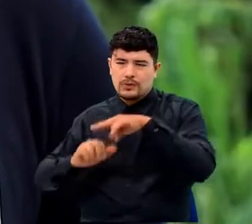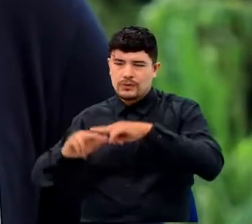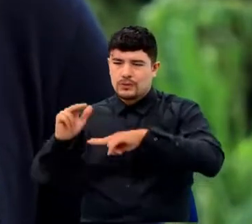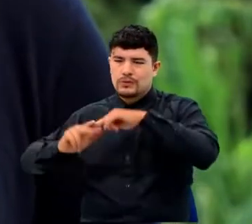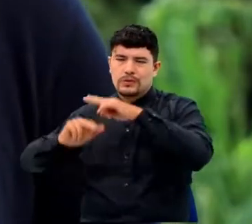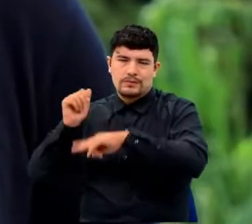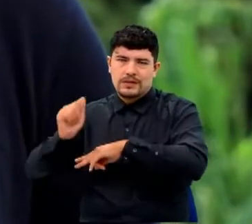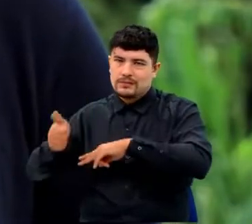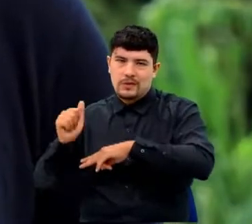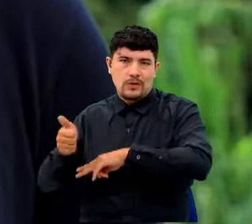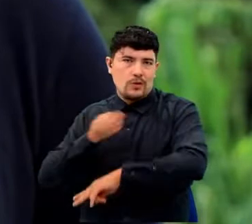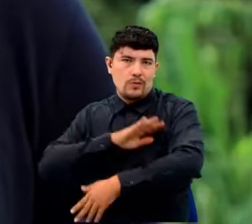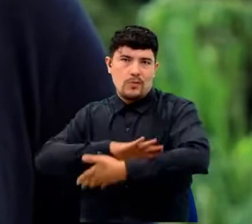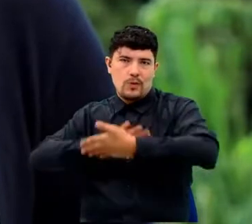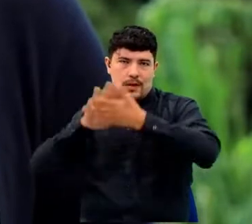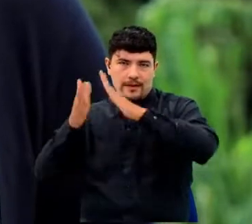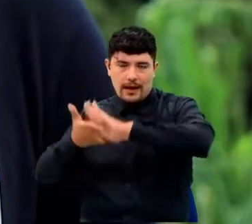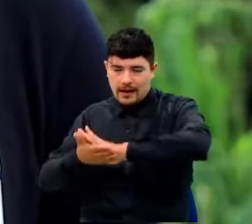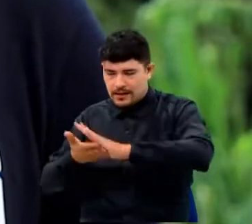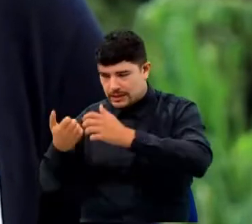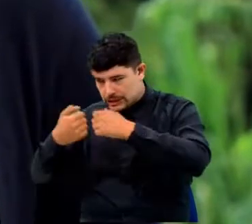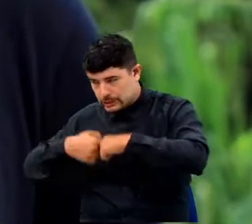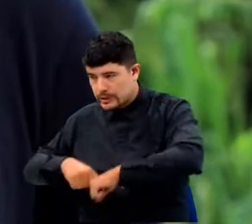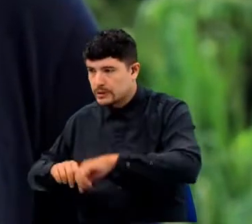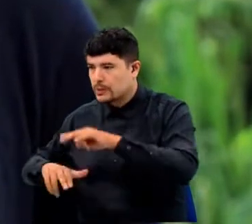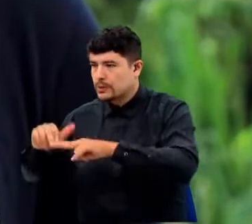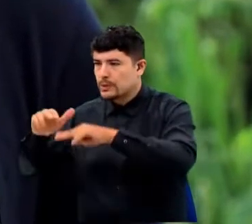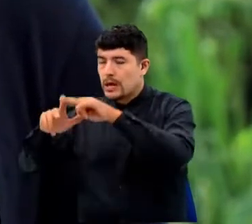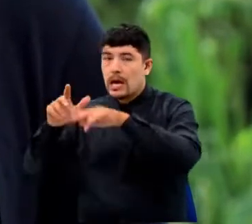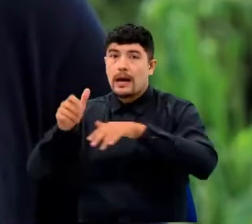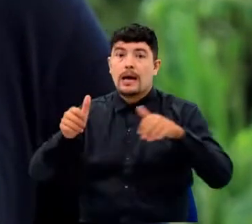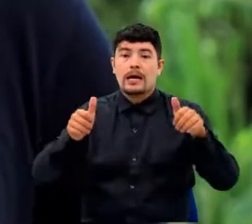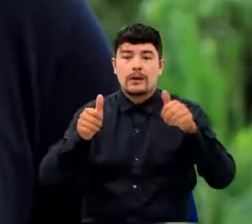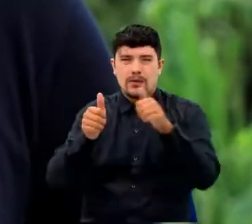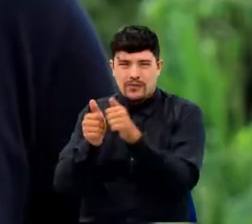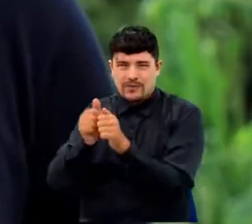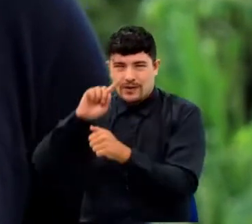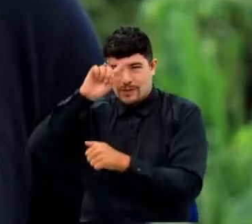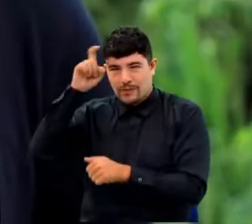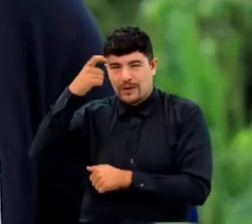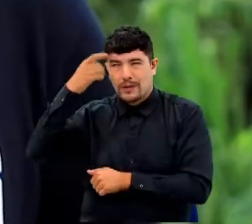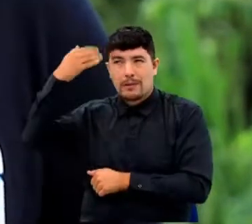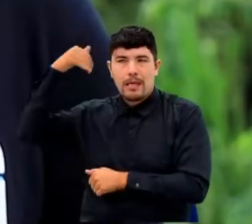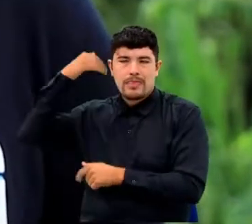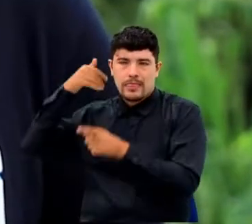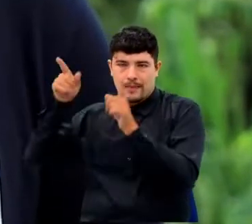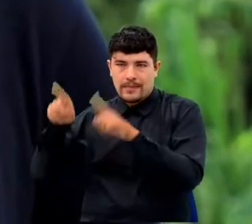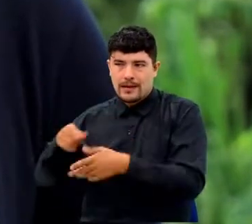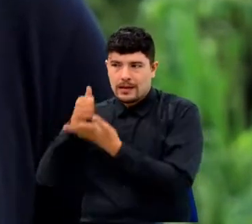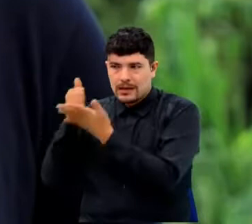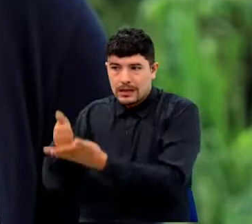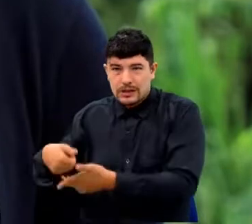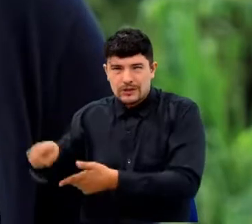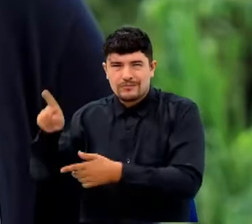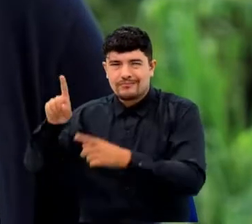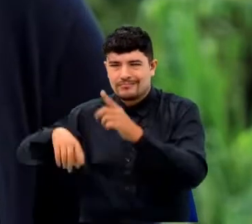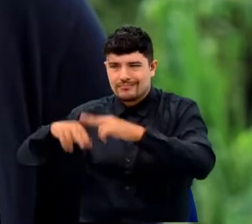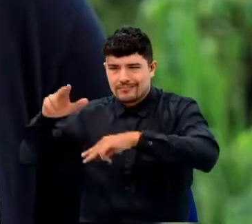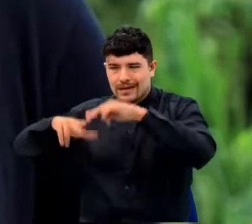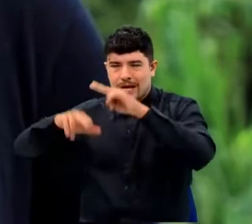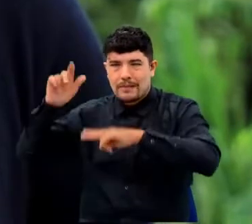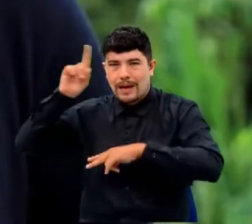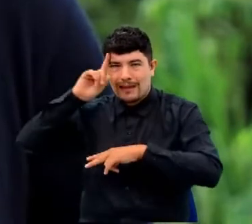con mucho esfuerzo la comunidad pudo hacer con ayuda también de la gobernación anteriores estaba hecho de madera de